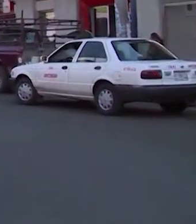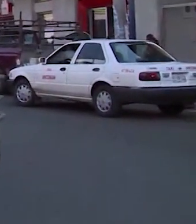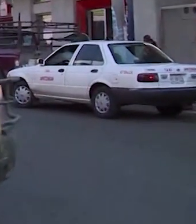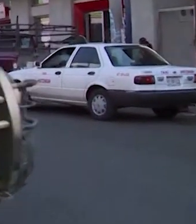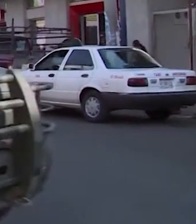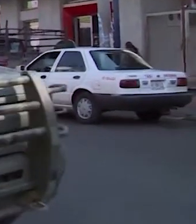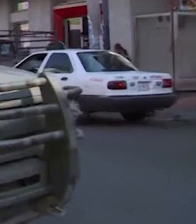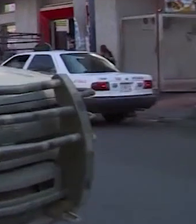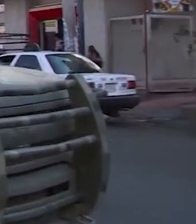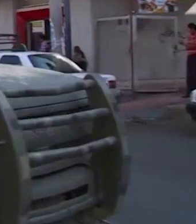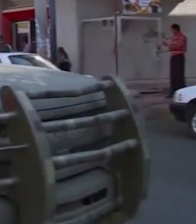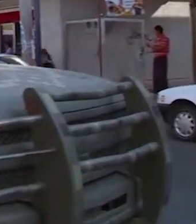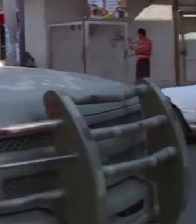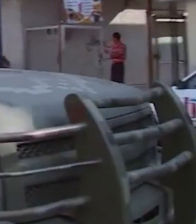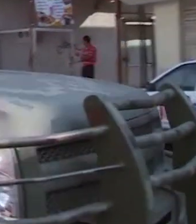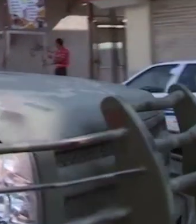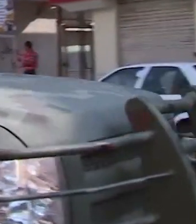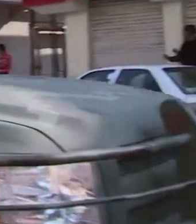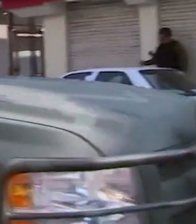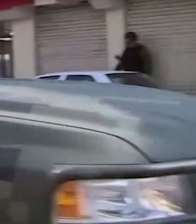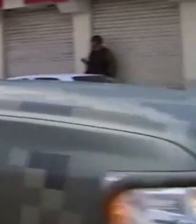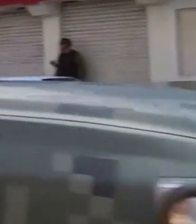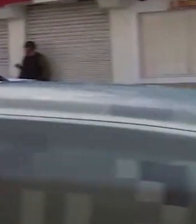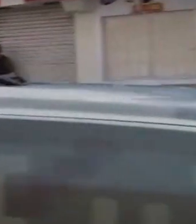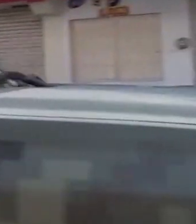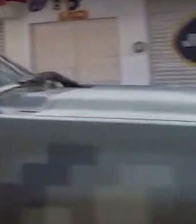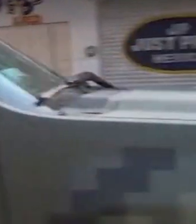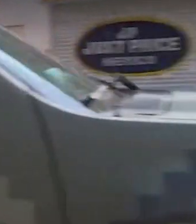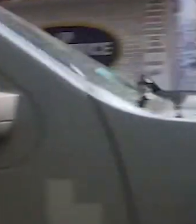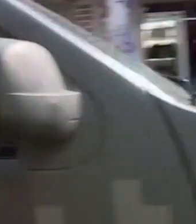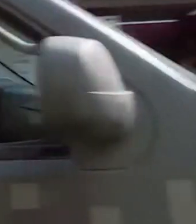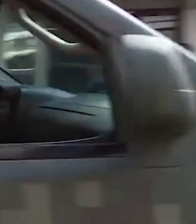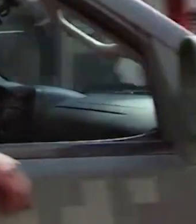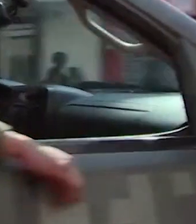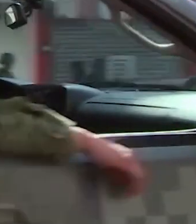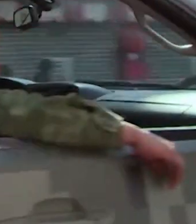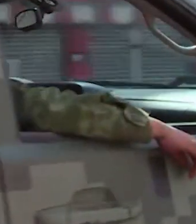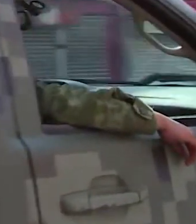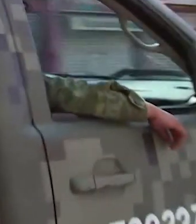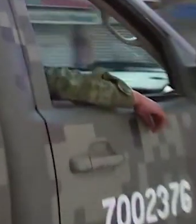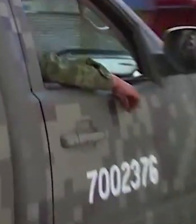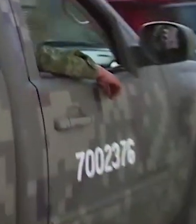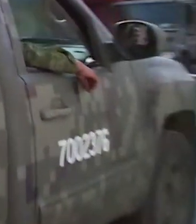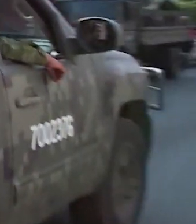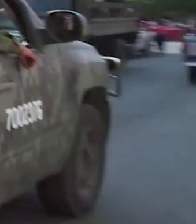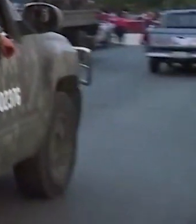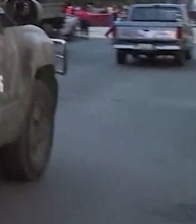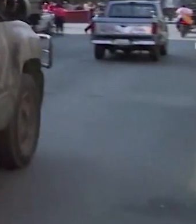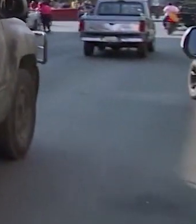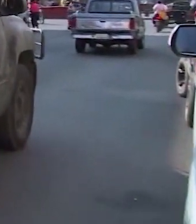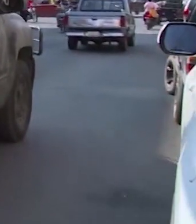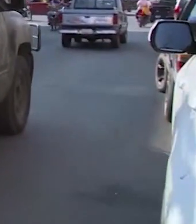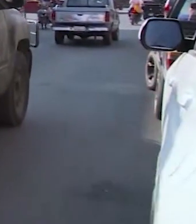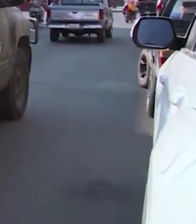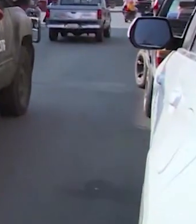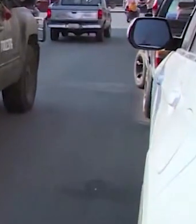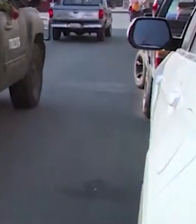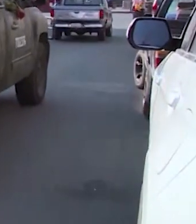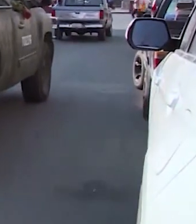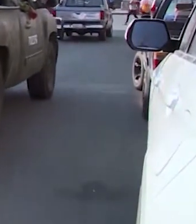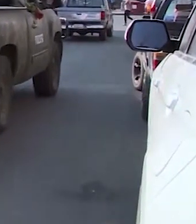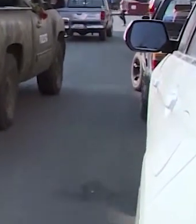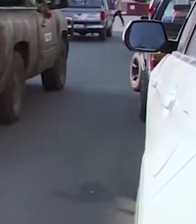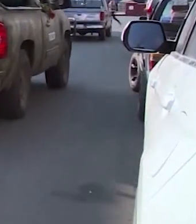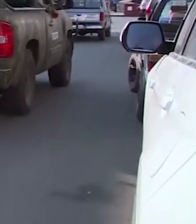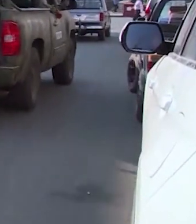Esta situación pone en jaque muchas condiciones de vida